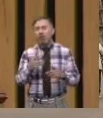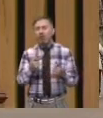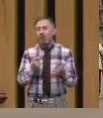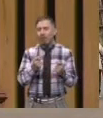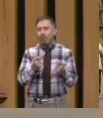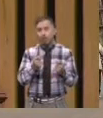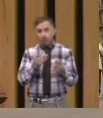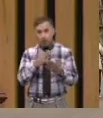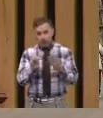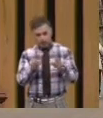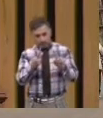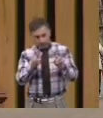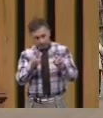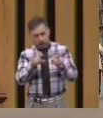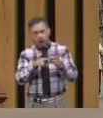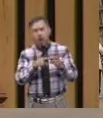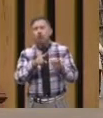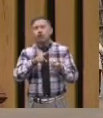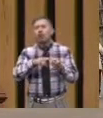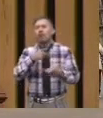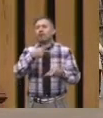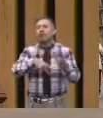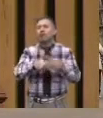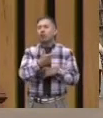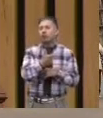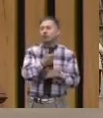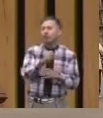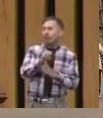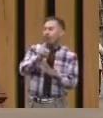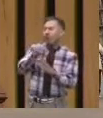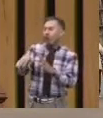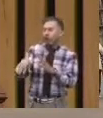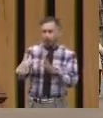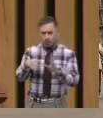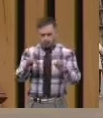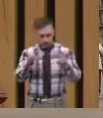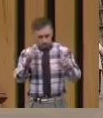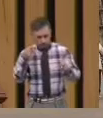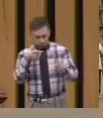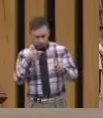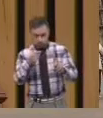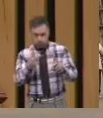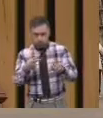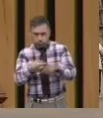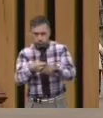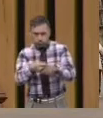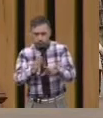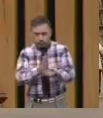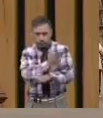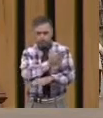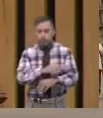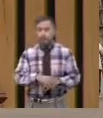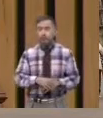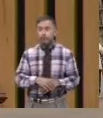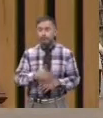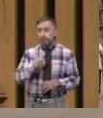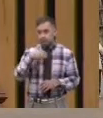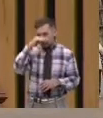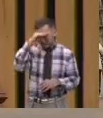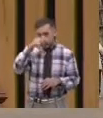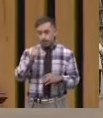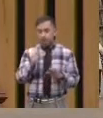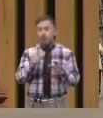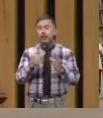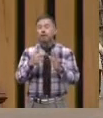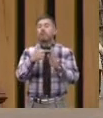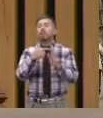y aplicación de los recursos. Por mi parte, considero que el principio de equidad en la contienda